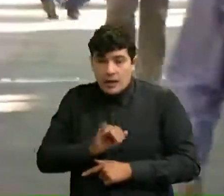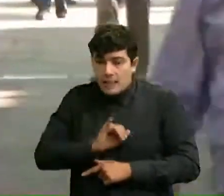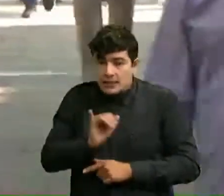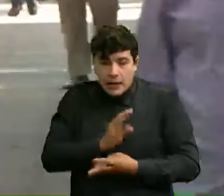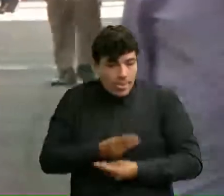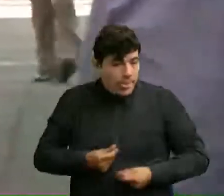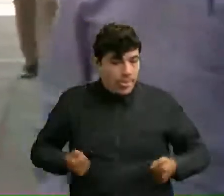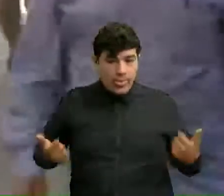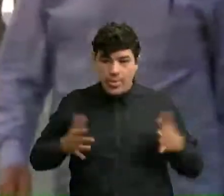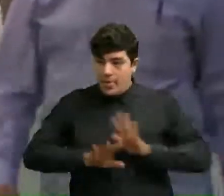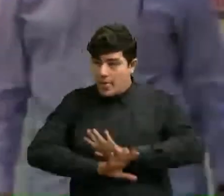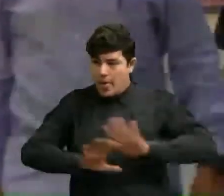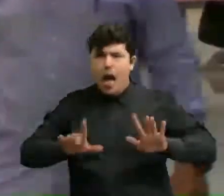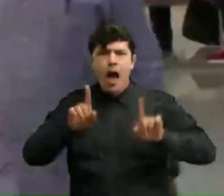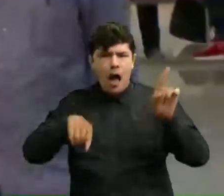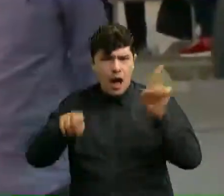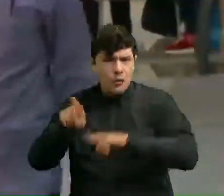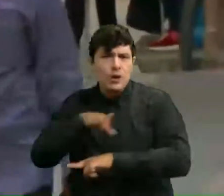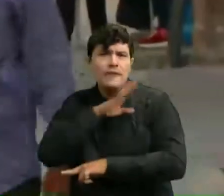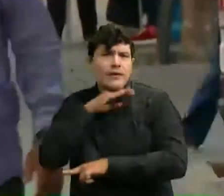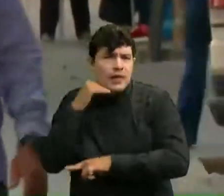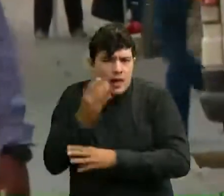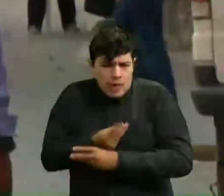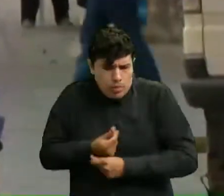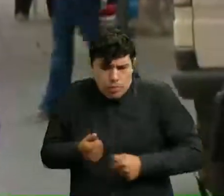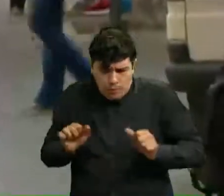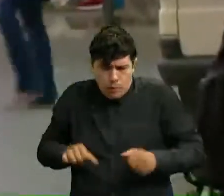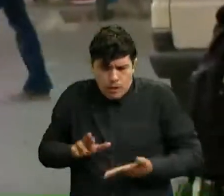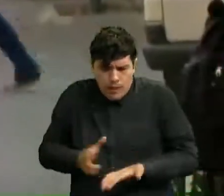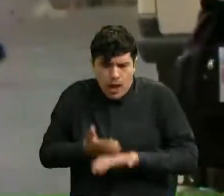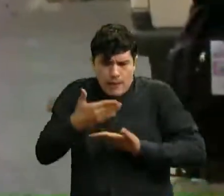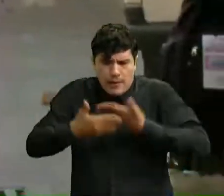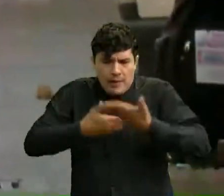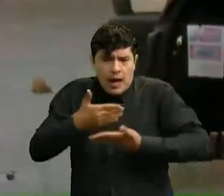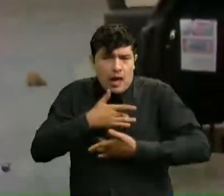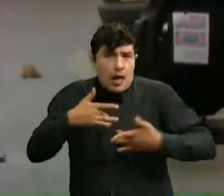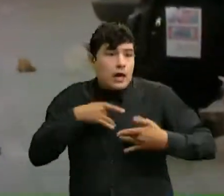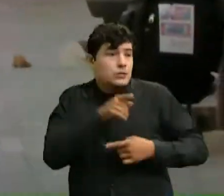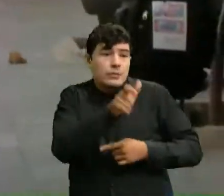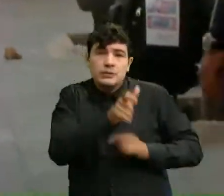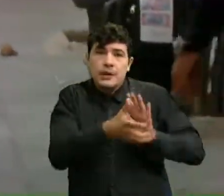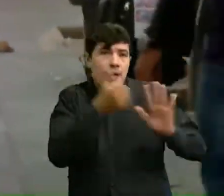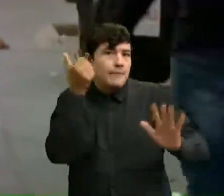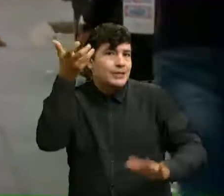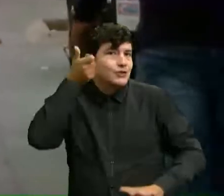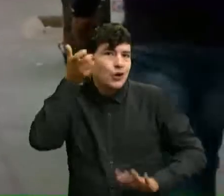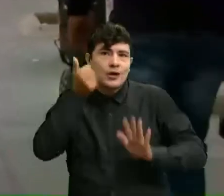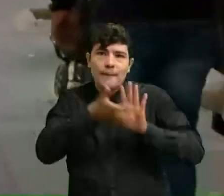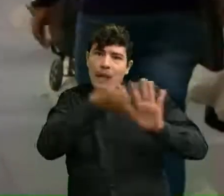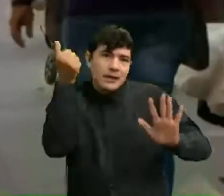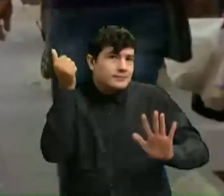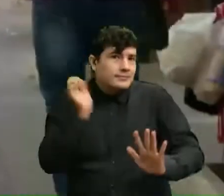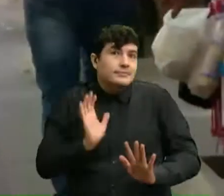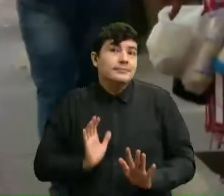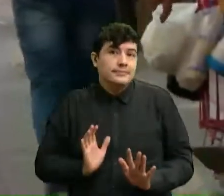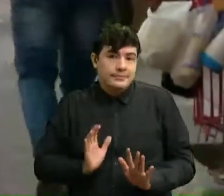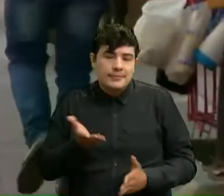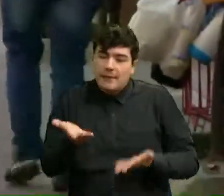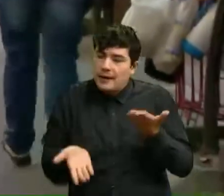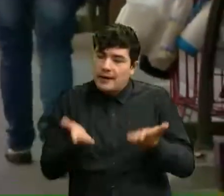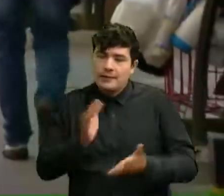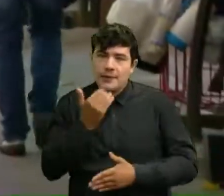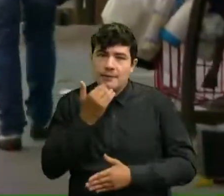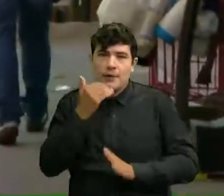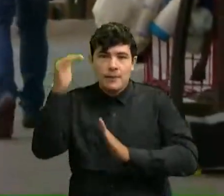invalidez, porque hay enfermedades o secuelas que son reversibles, la persona puede quedar sin pensión si queda con una calificación